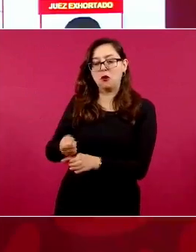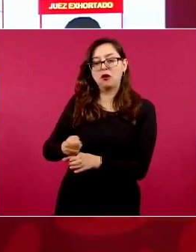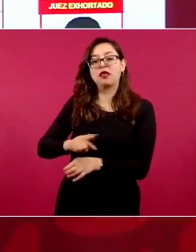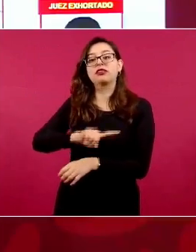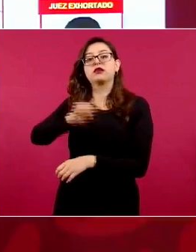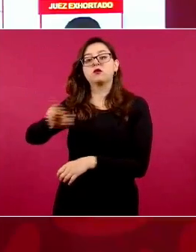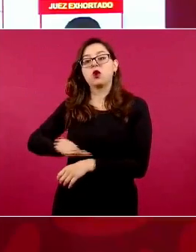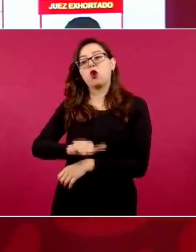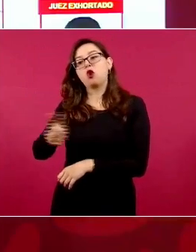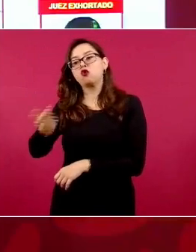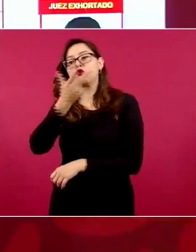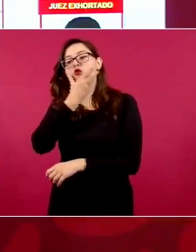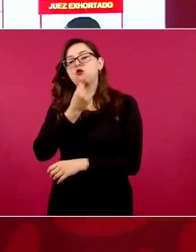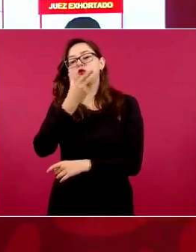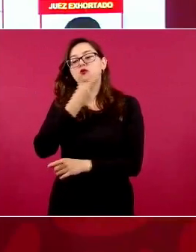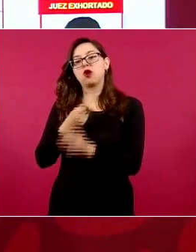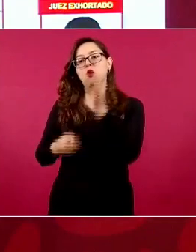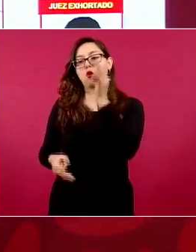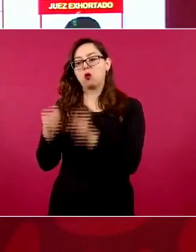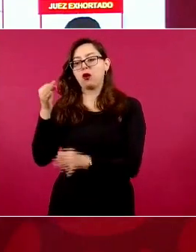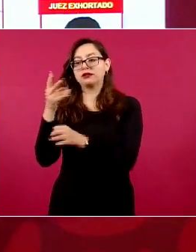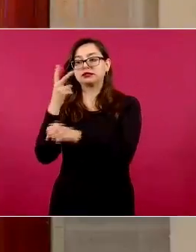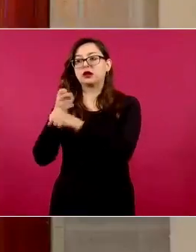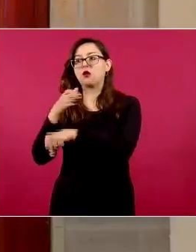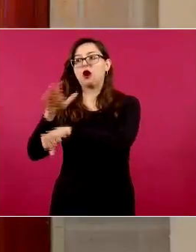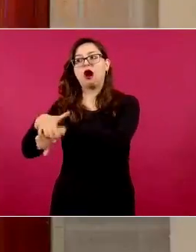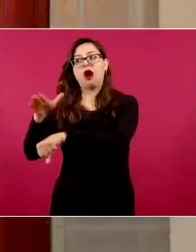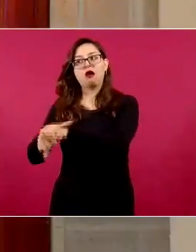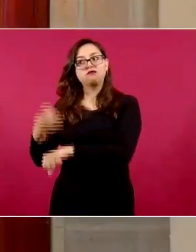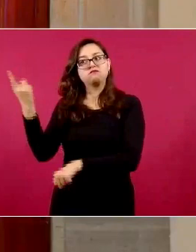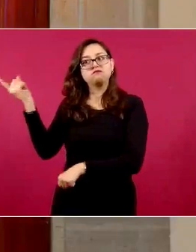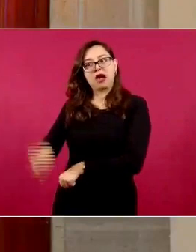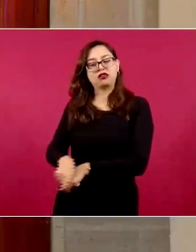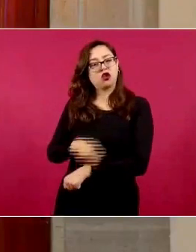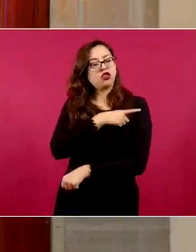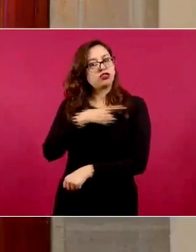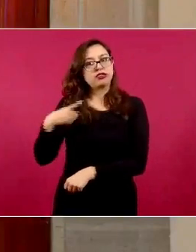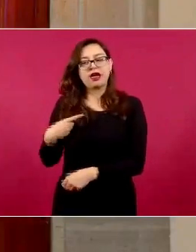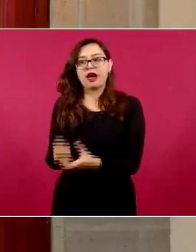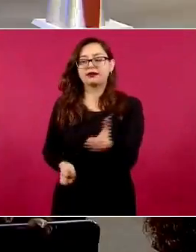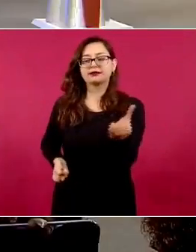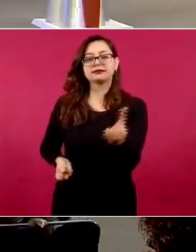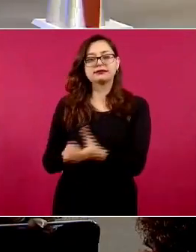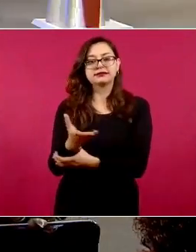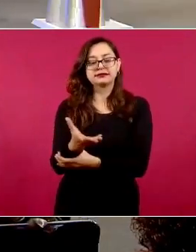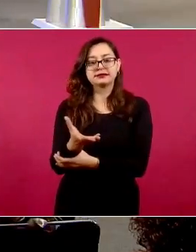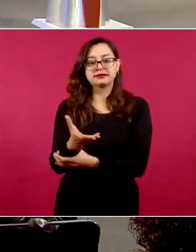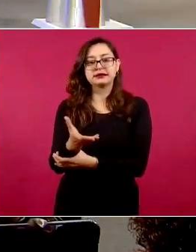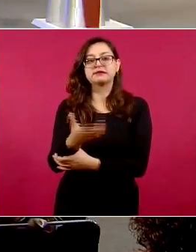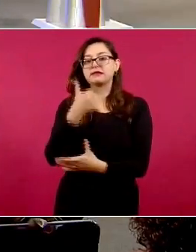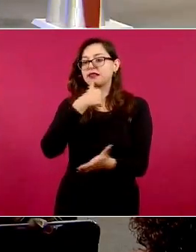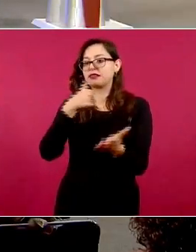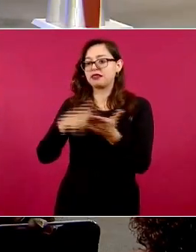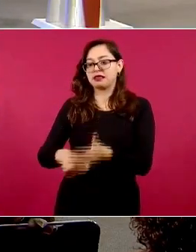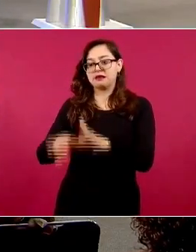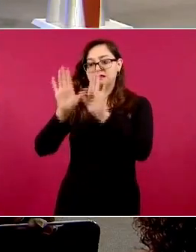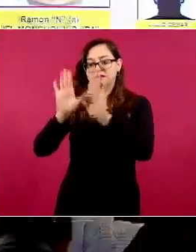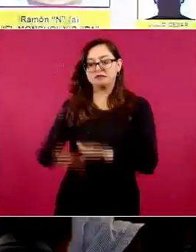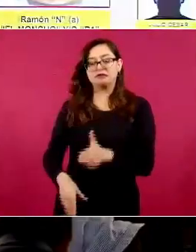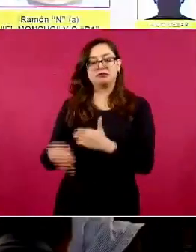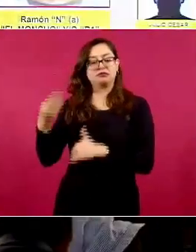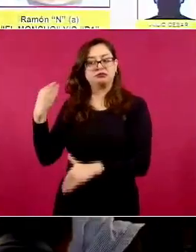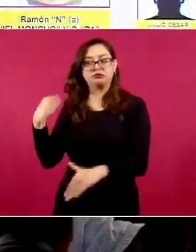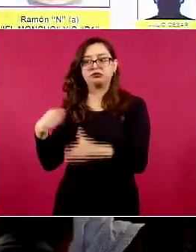el estado de Sonora fue exhortado a dar cumplimiento a esta sentencia y se envió el escrito al Centro